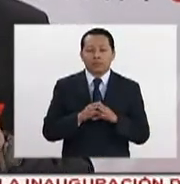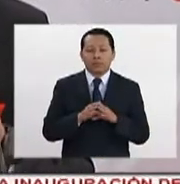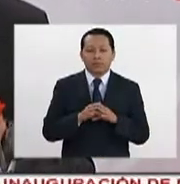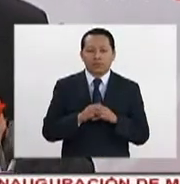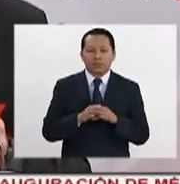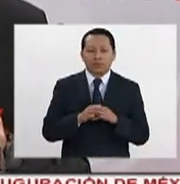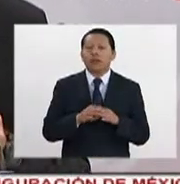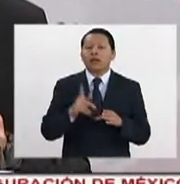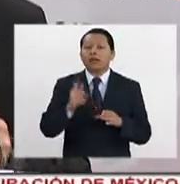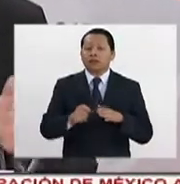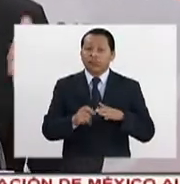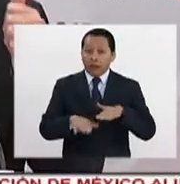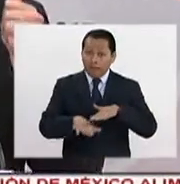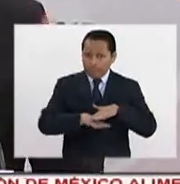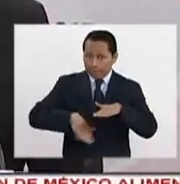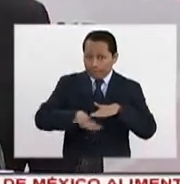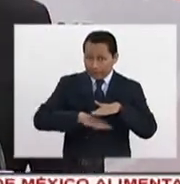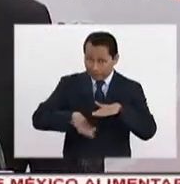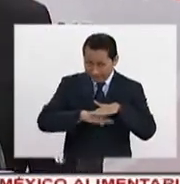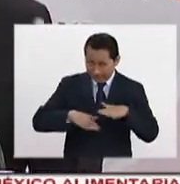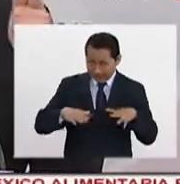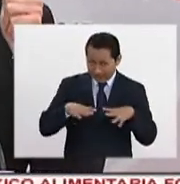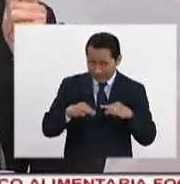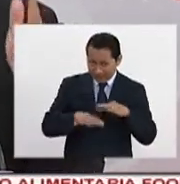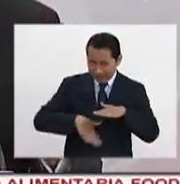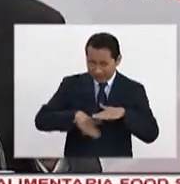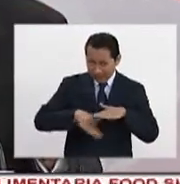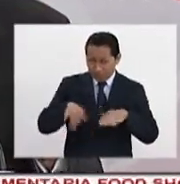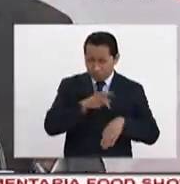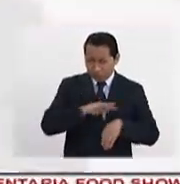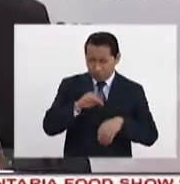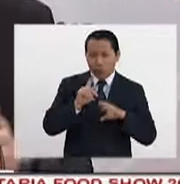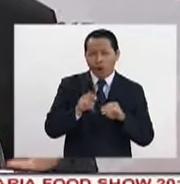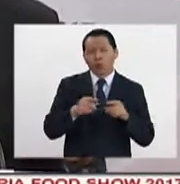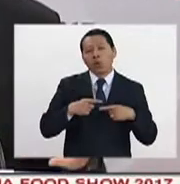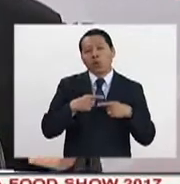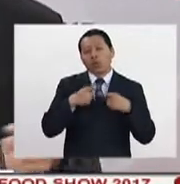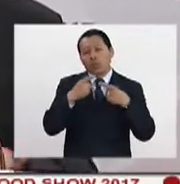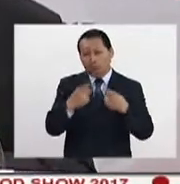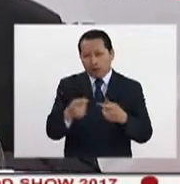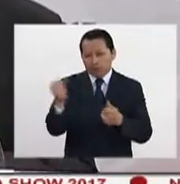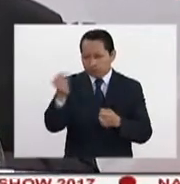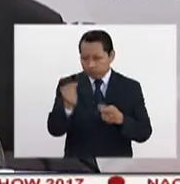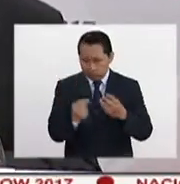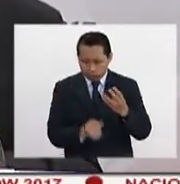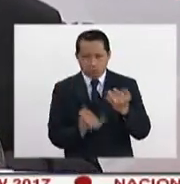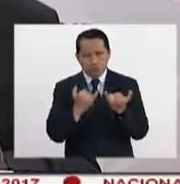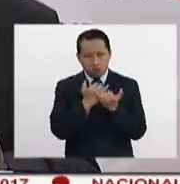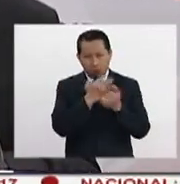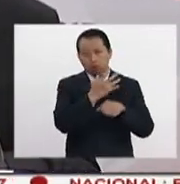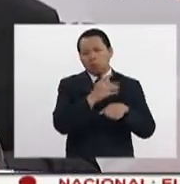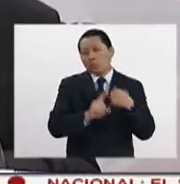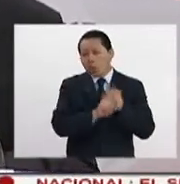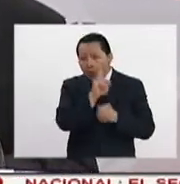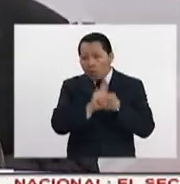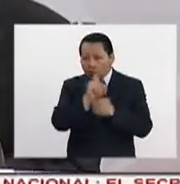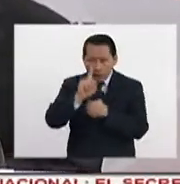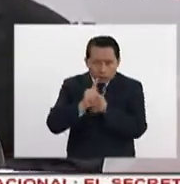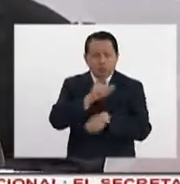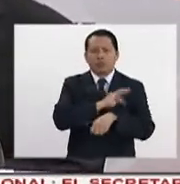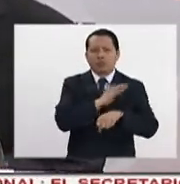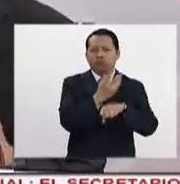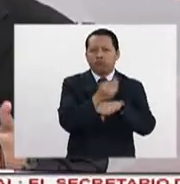a fundamentar en ofertas y en soluciones. Estamos seguros que vamos a poder